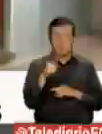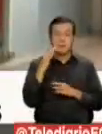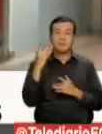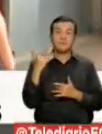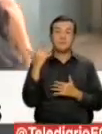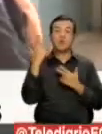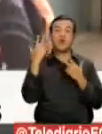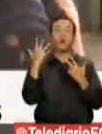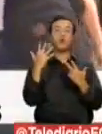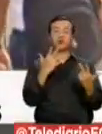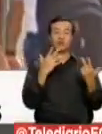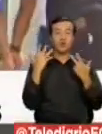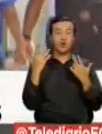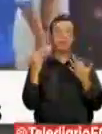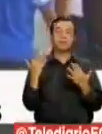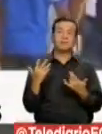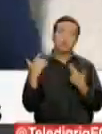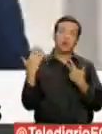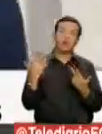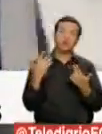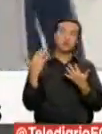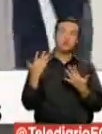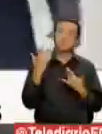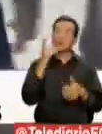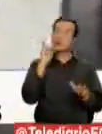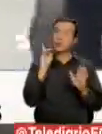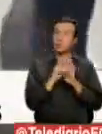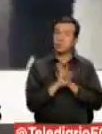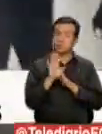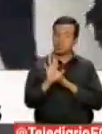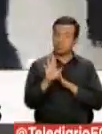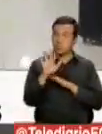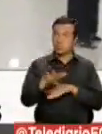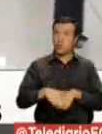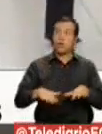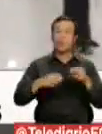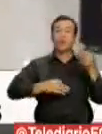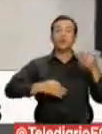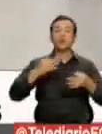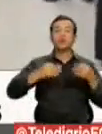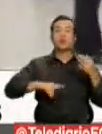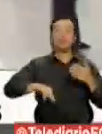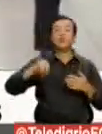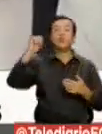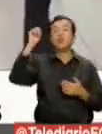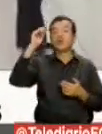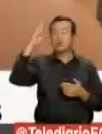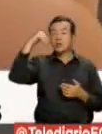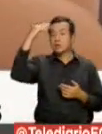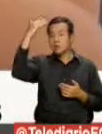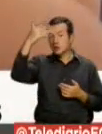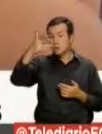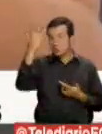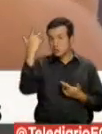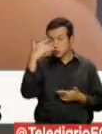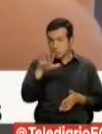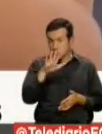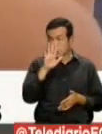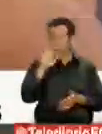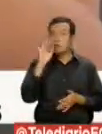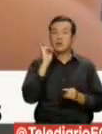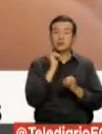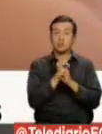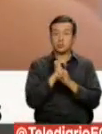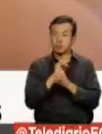esperar 8 horas para poder presentar su denuncia en la Unidad Judicial Norte y luego trasladarse hasta el